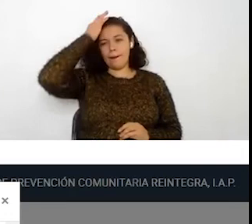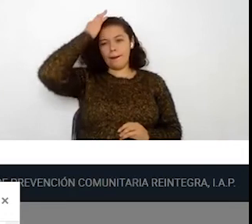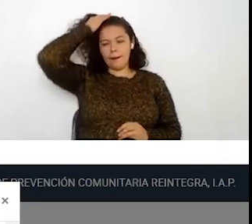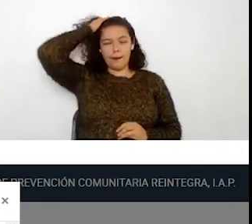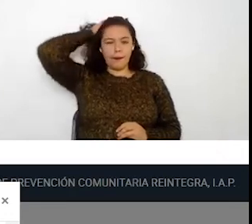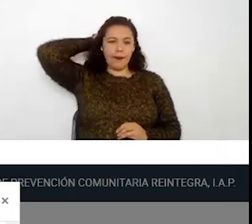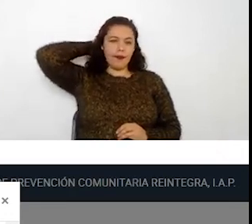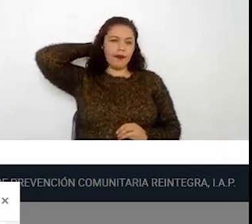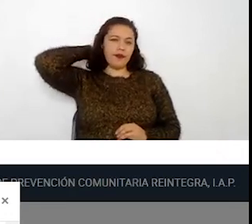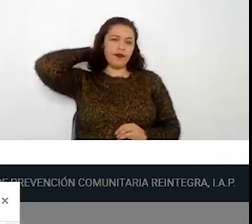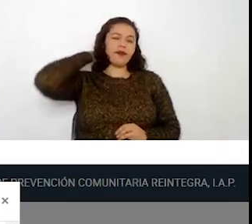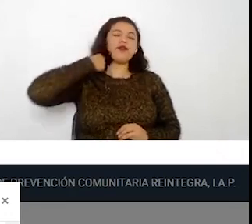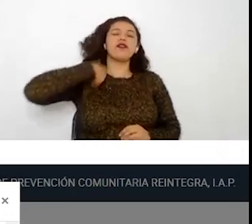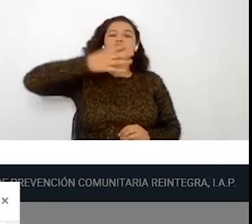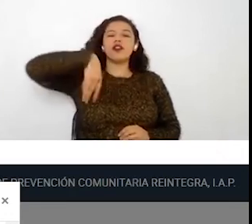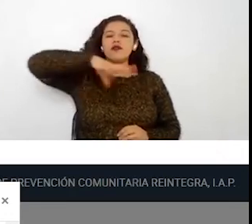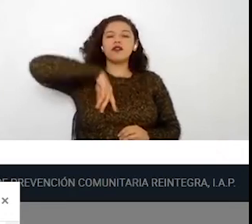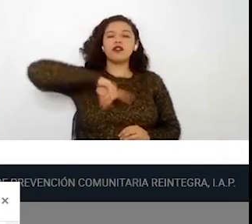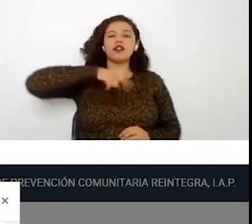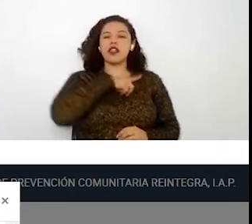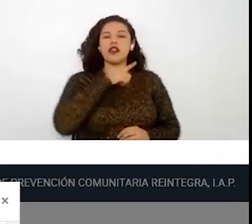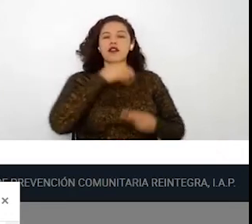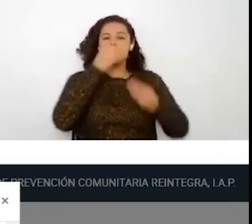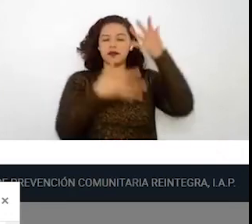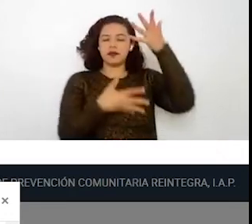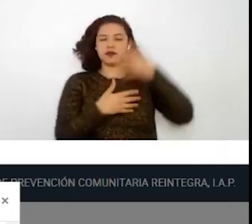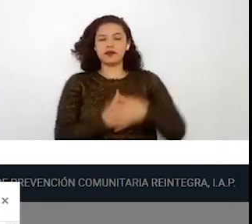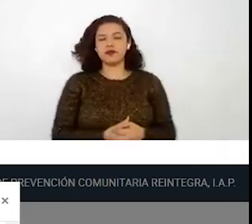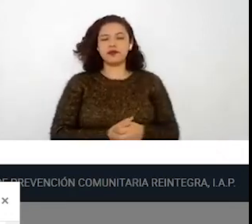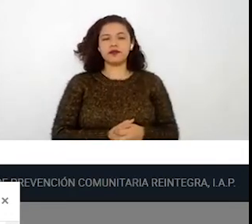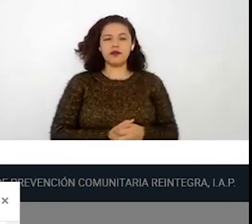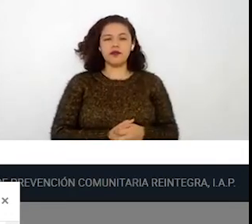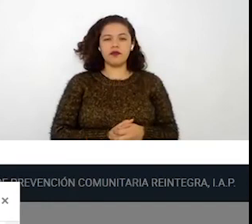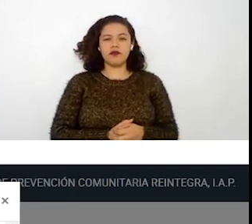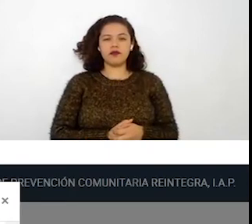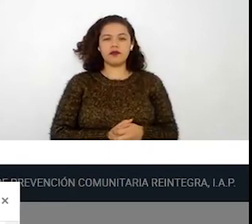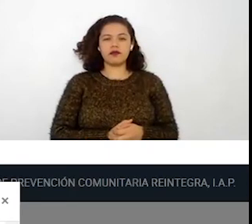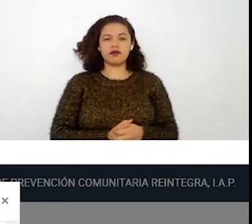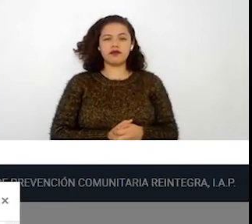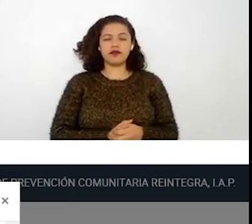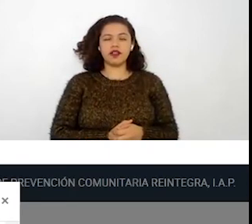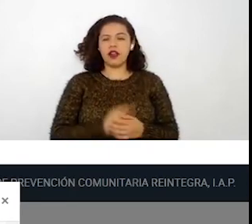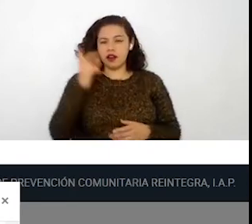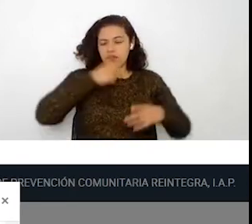ayer la estaba buscando y ya existían estar por aquí del bueno en efectivo